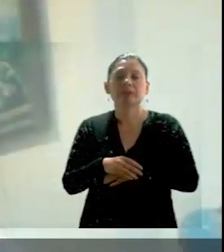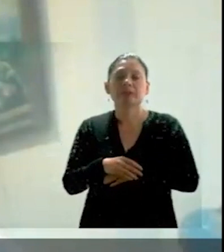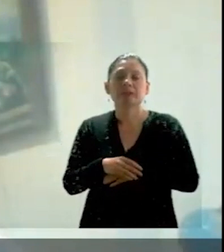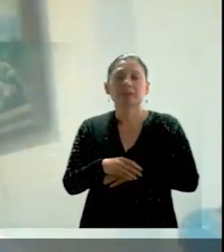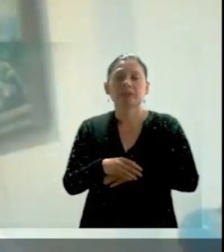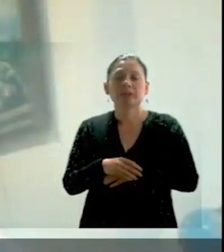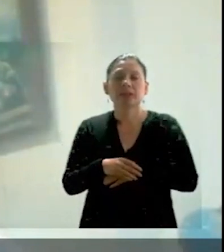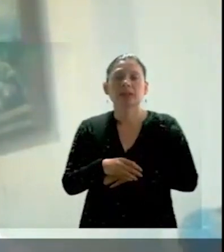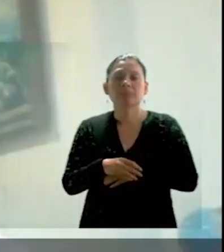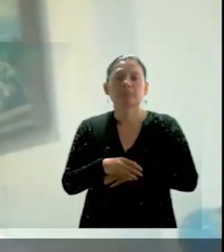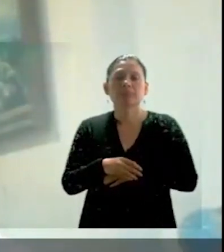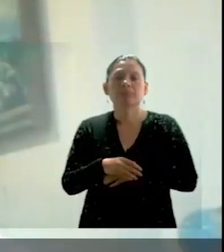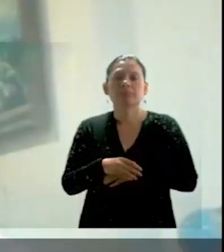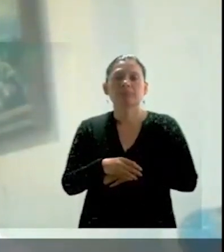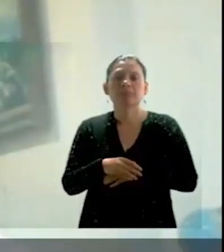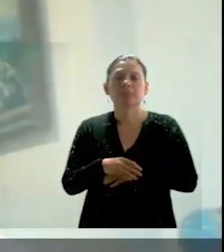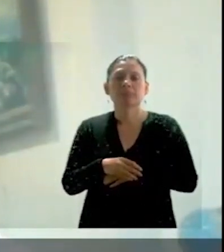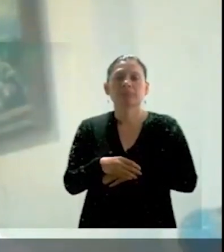de una medida que